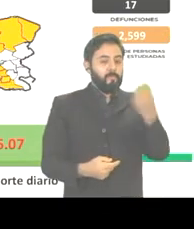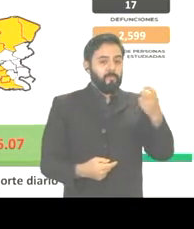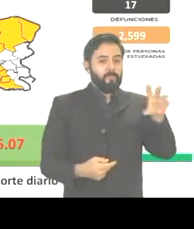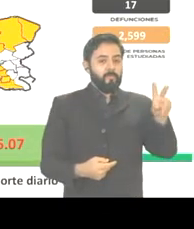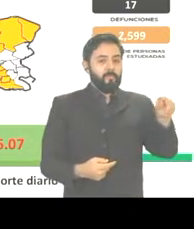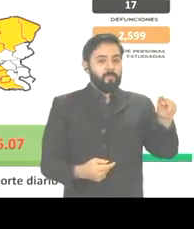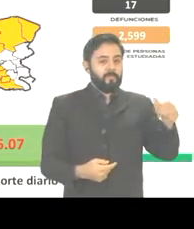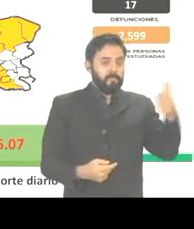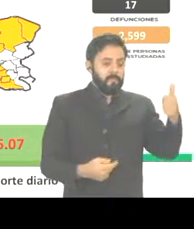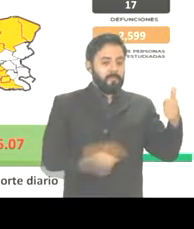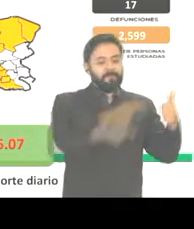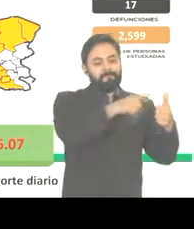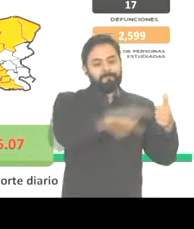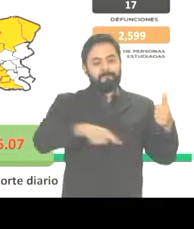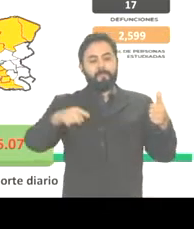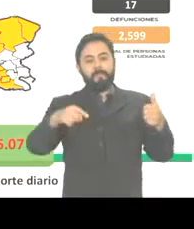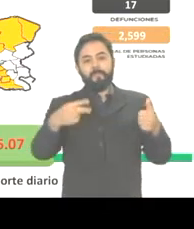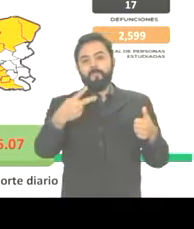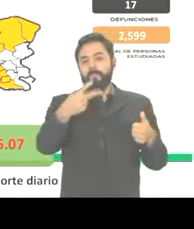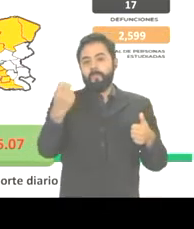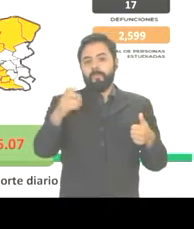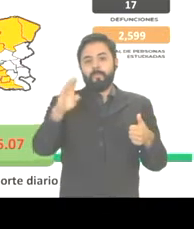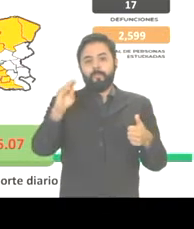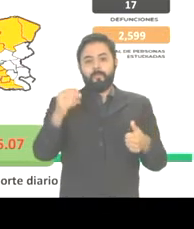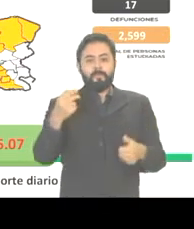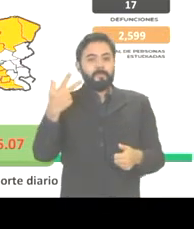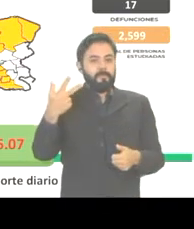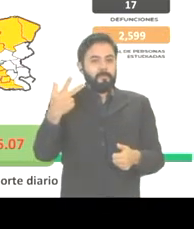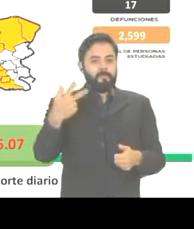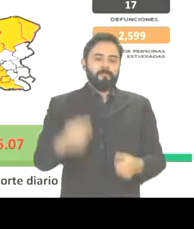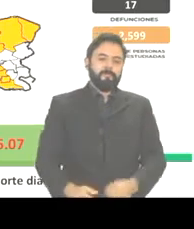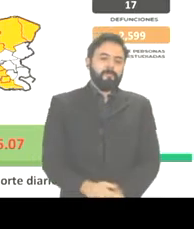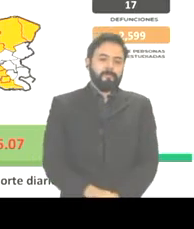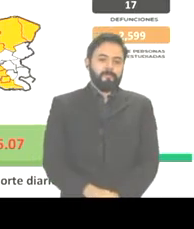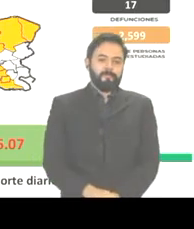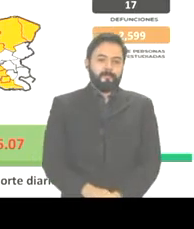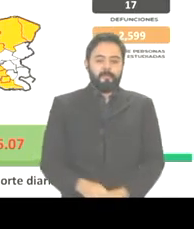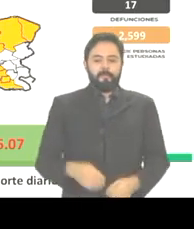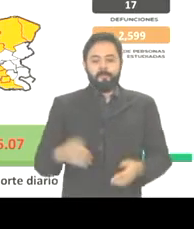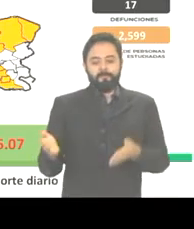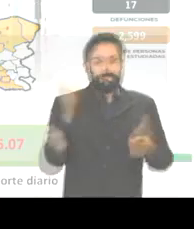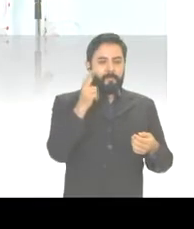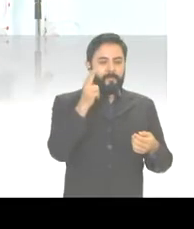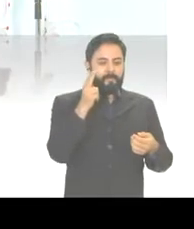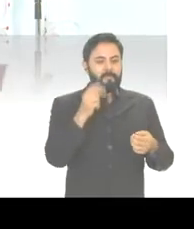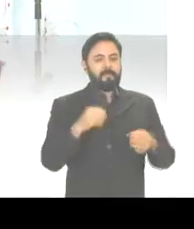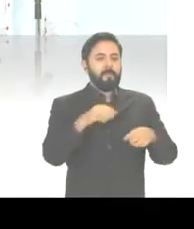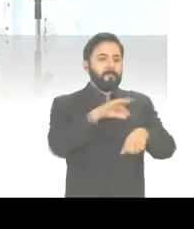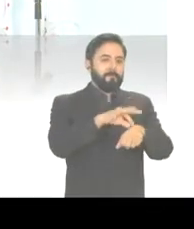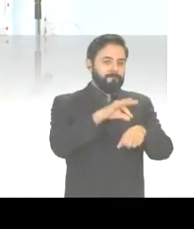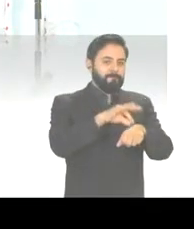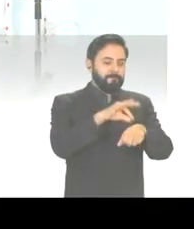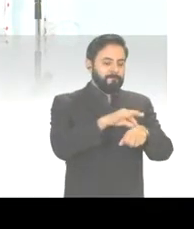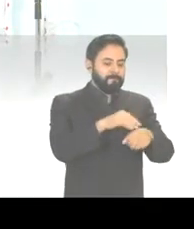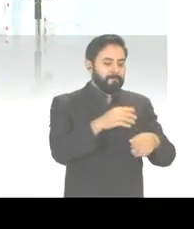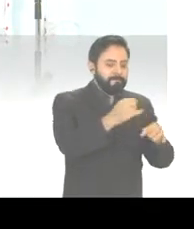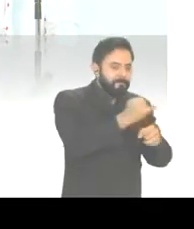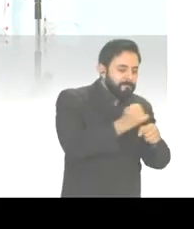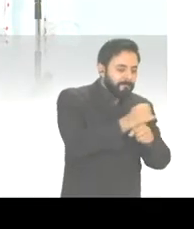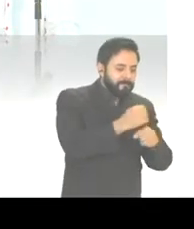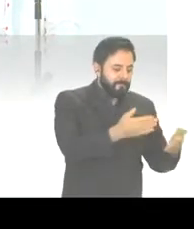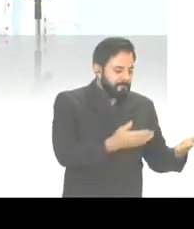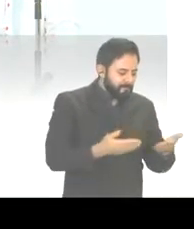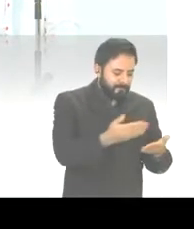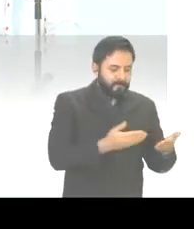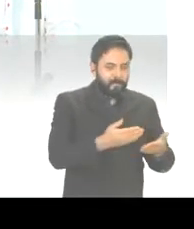298 casos, y con respecto a las defunciones seguimos en 17 defunciones. Y bueno, nuevamente destacamos, hay